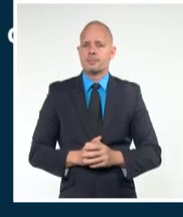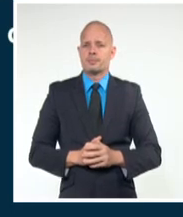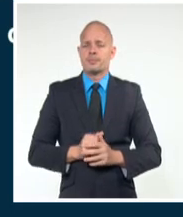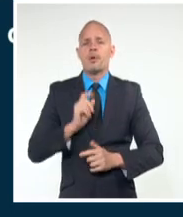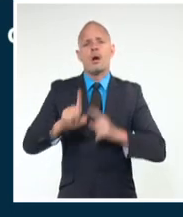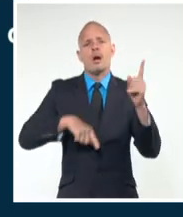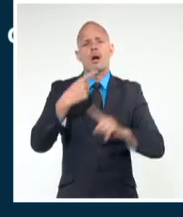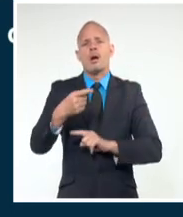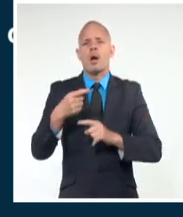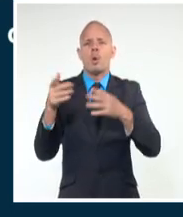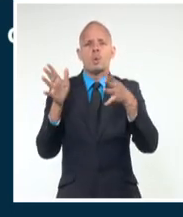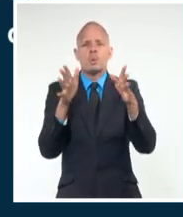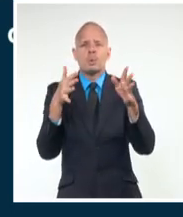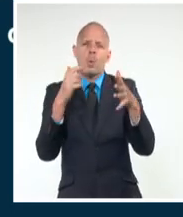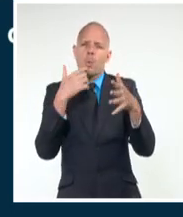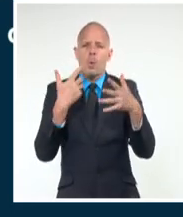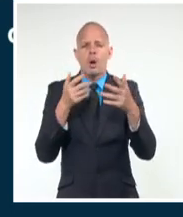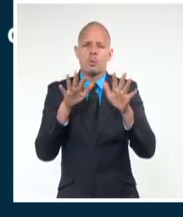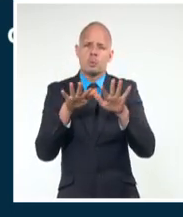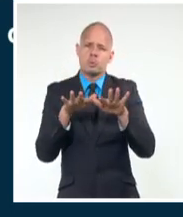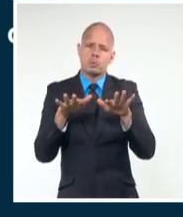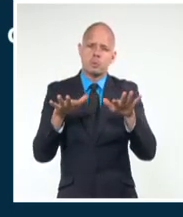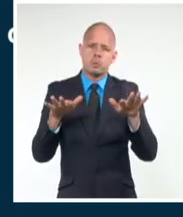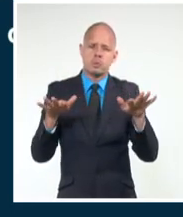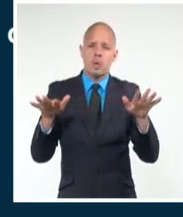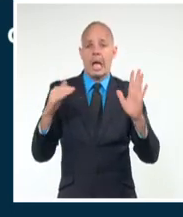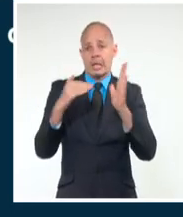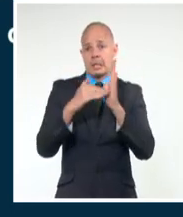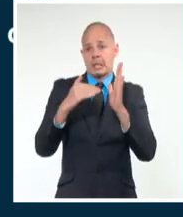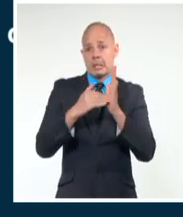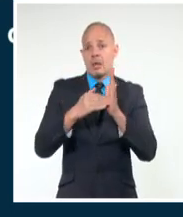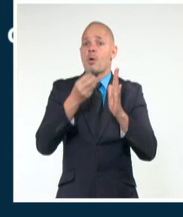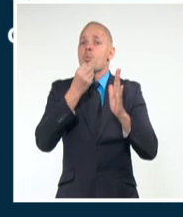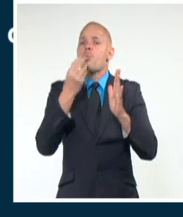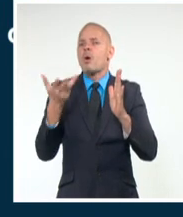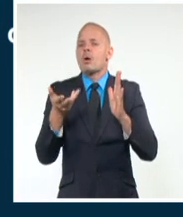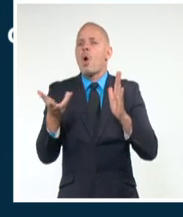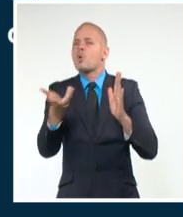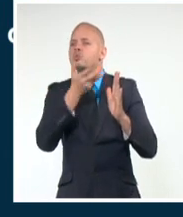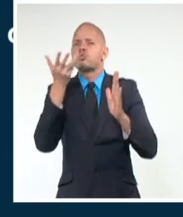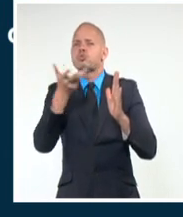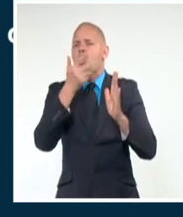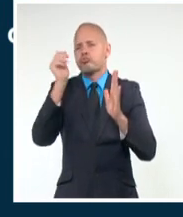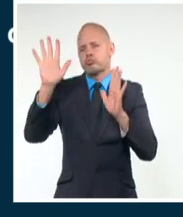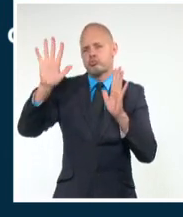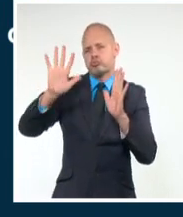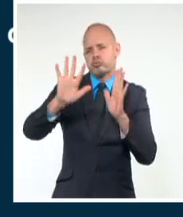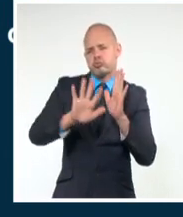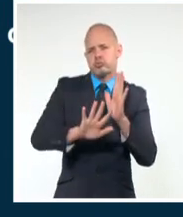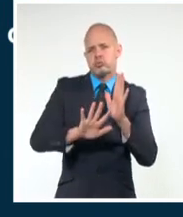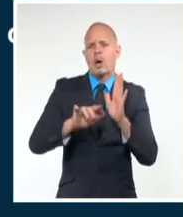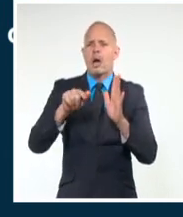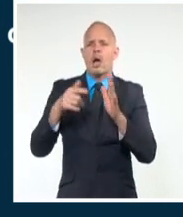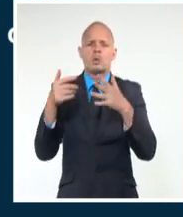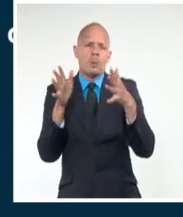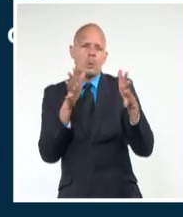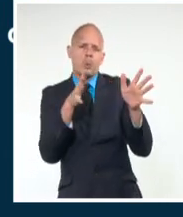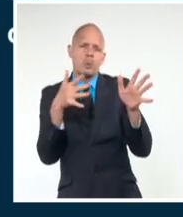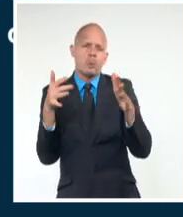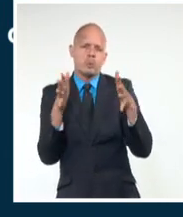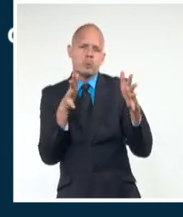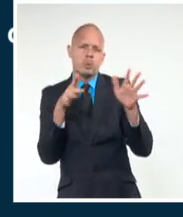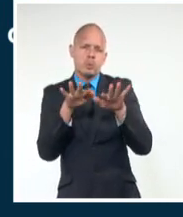variables débiles y en la tarde soplarán de región norte en el occidente y centro del país con velocidades de hasta 25 kilómetros por